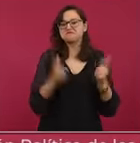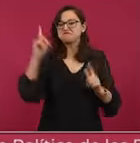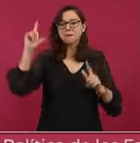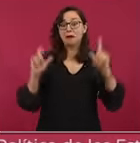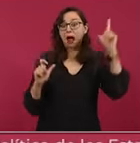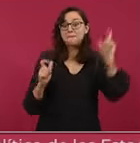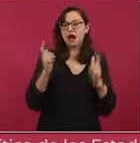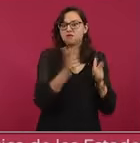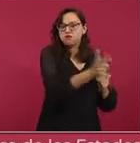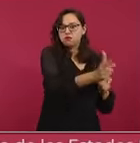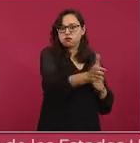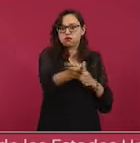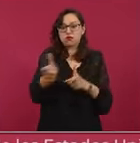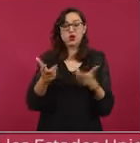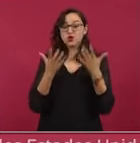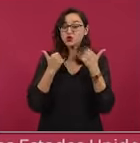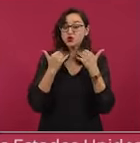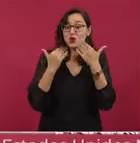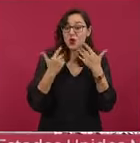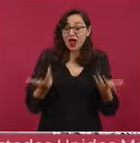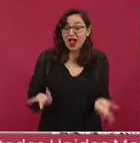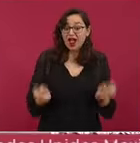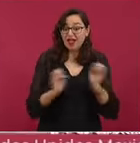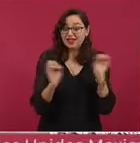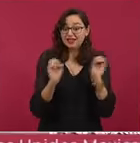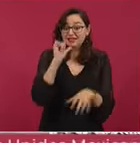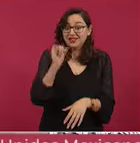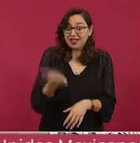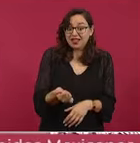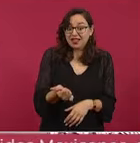coloquialmente hablando, de las podridas.